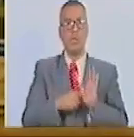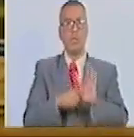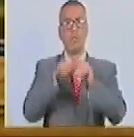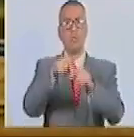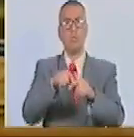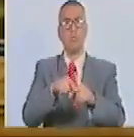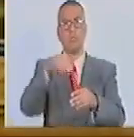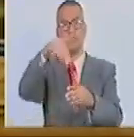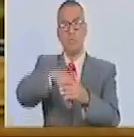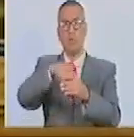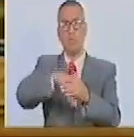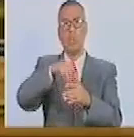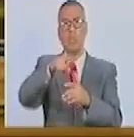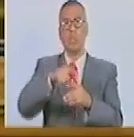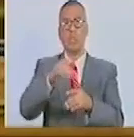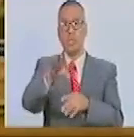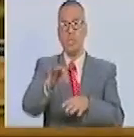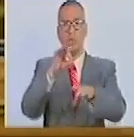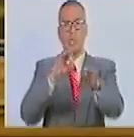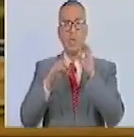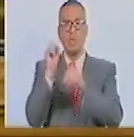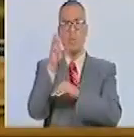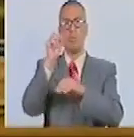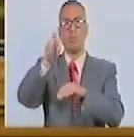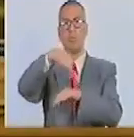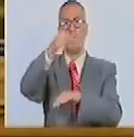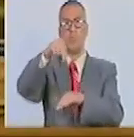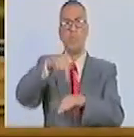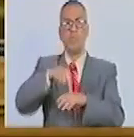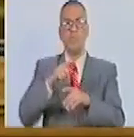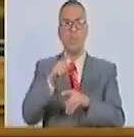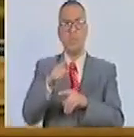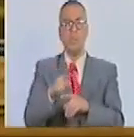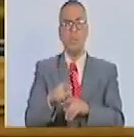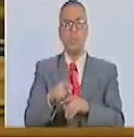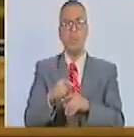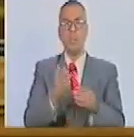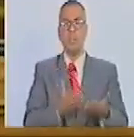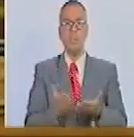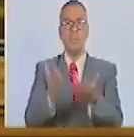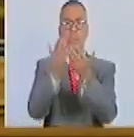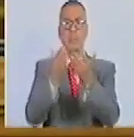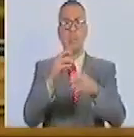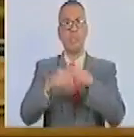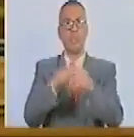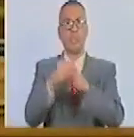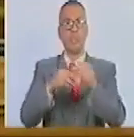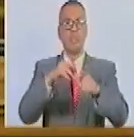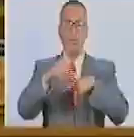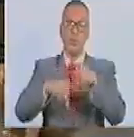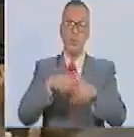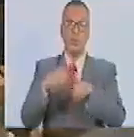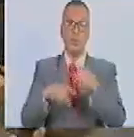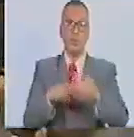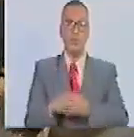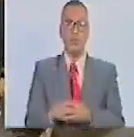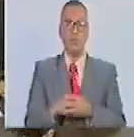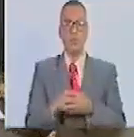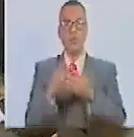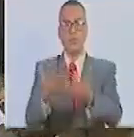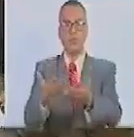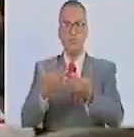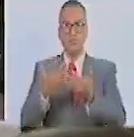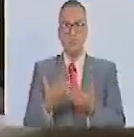Postulaciones Electorales, escogido por la Asamblea Nacional, para que se sirva cumplir con el procedimiento de